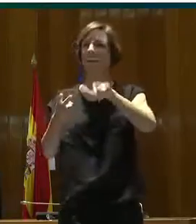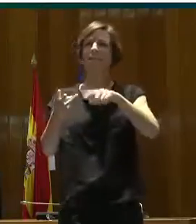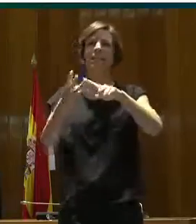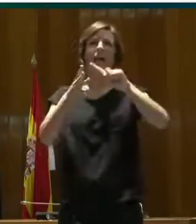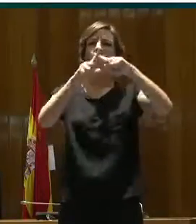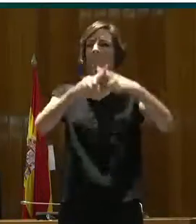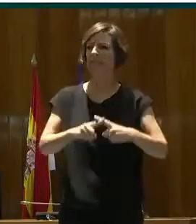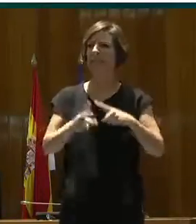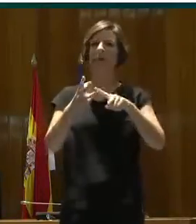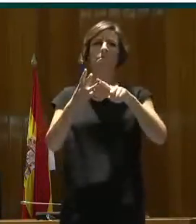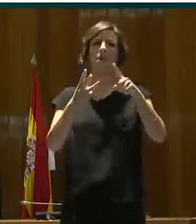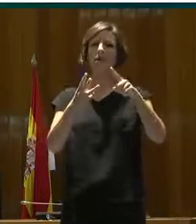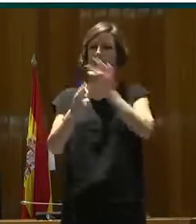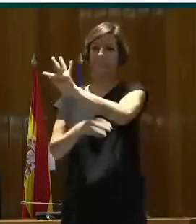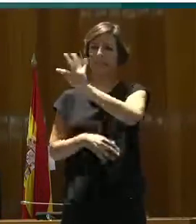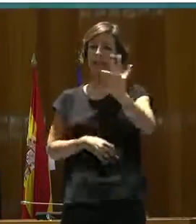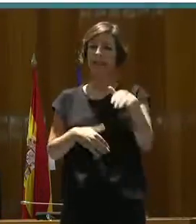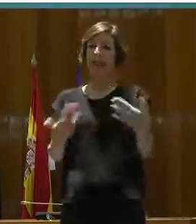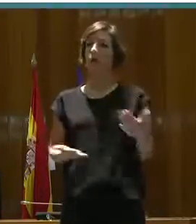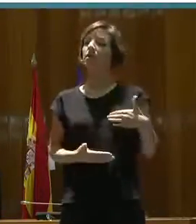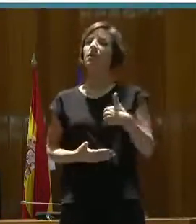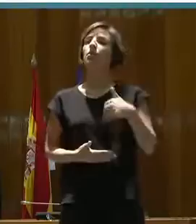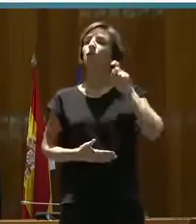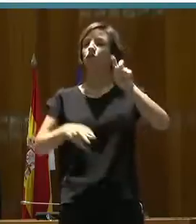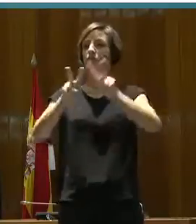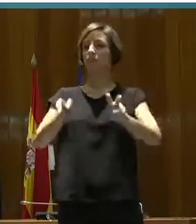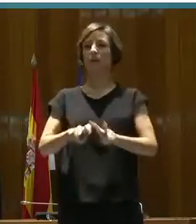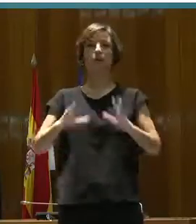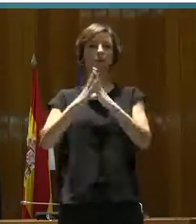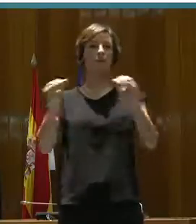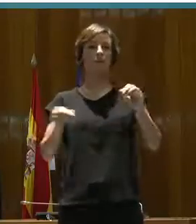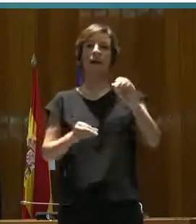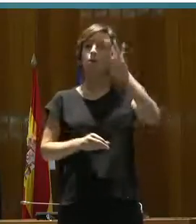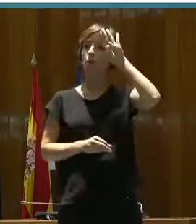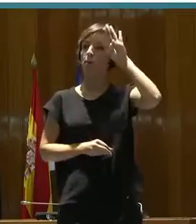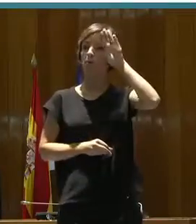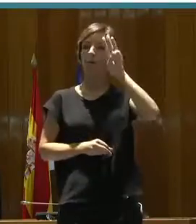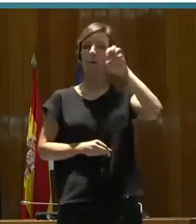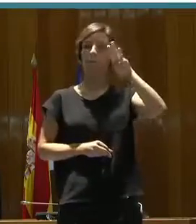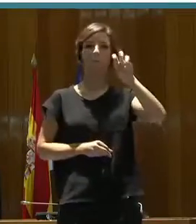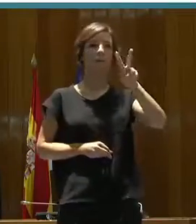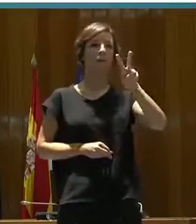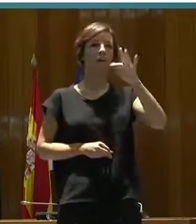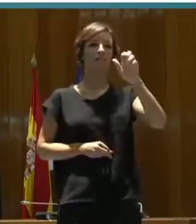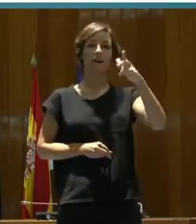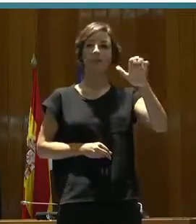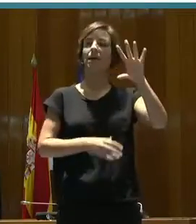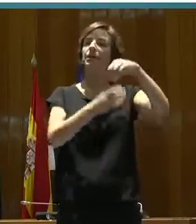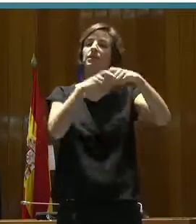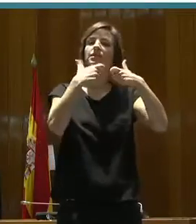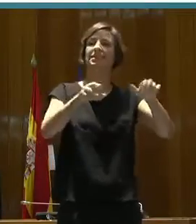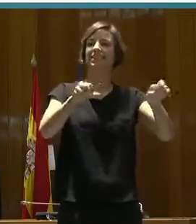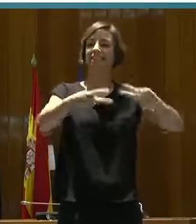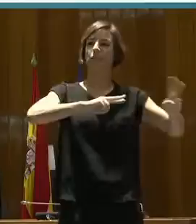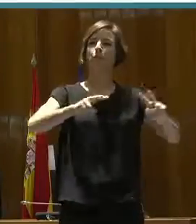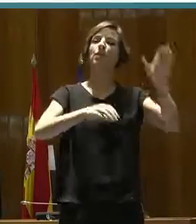Ámsterdam. Actualmente es profesor de investigación de la Universidad Pompeu Fabra, dentro del Departamento de Traducción y Ciencia